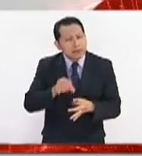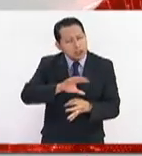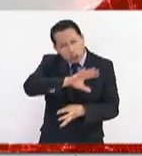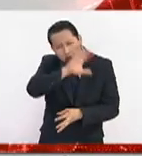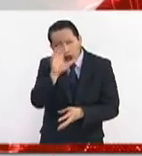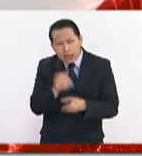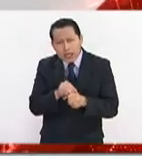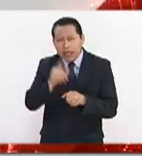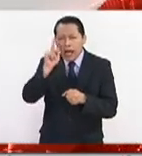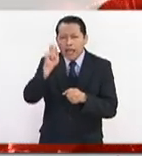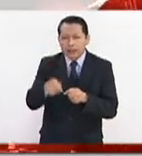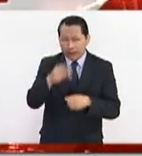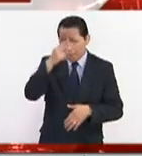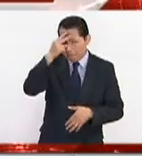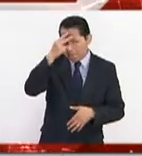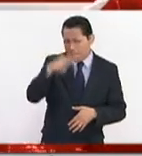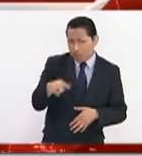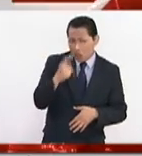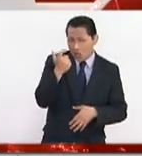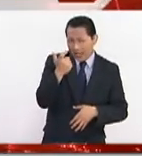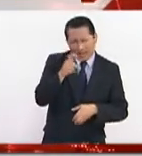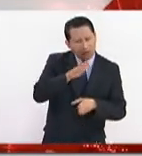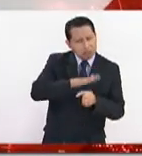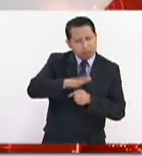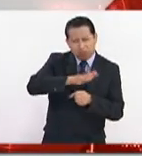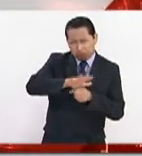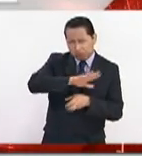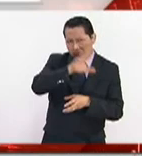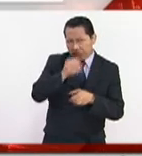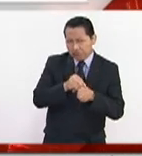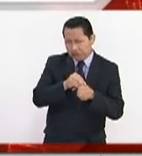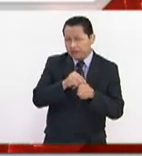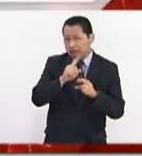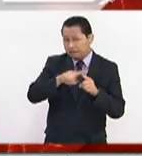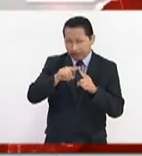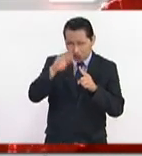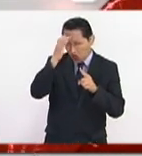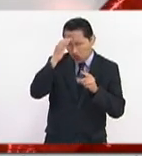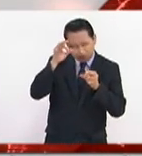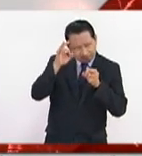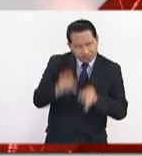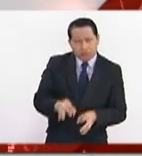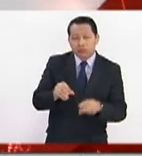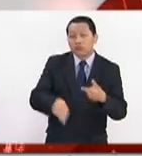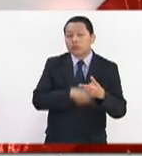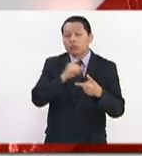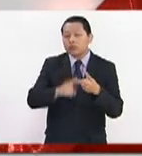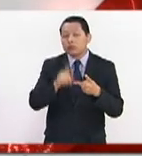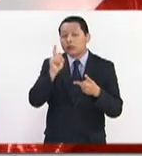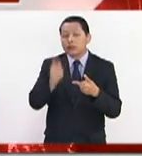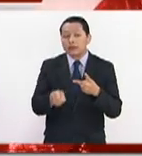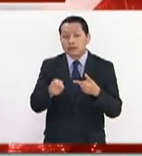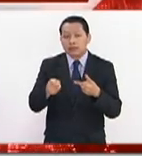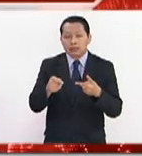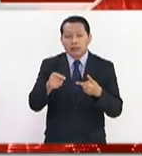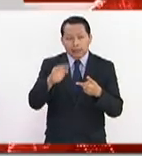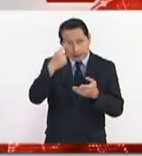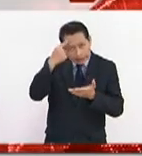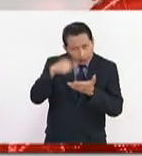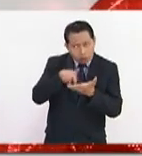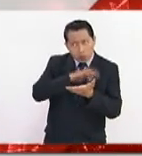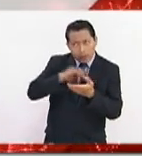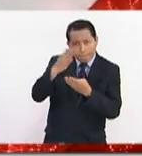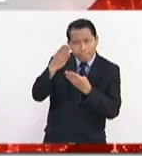la macroeconomía de México, el funcionamiento de los mercados. 2, que crea en la autonomía del Banco Central y